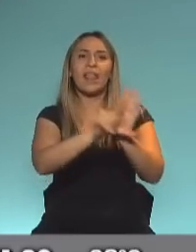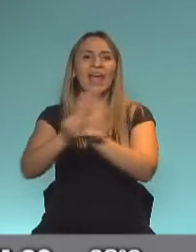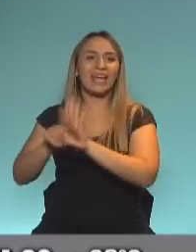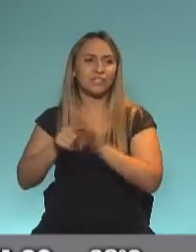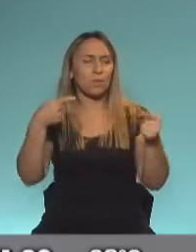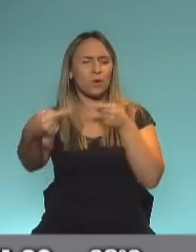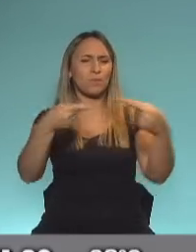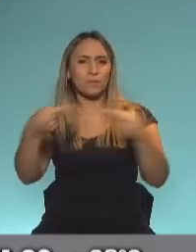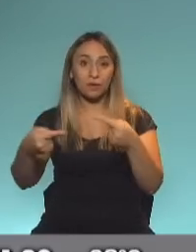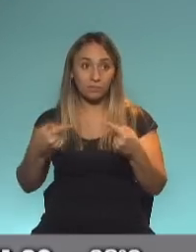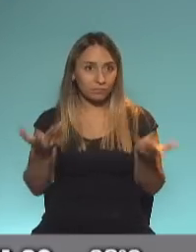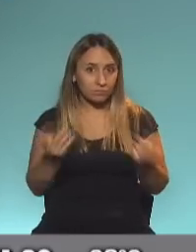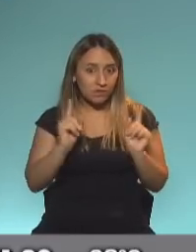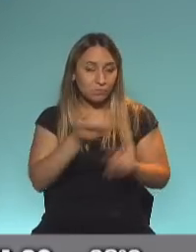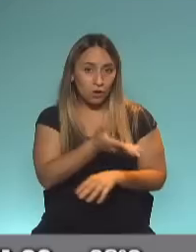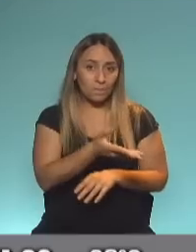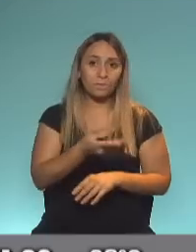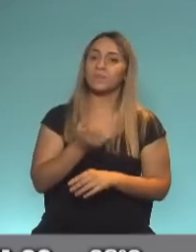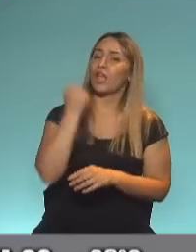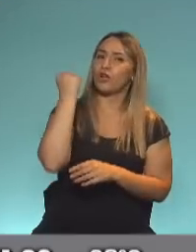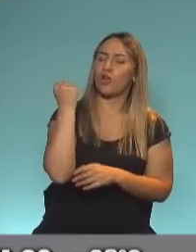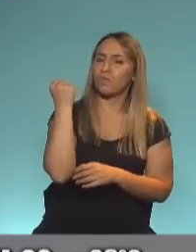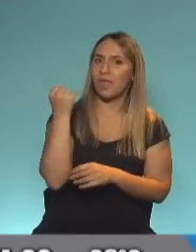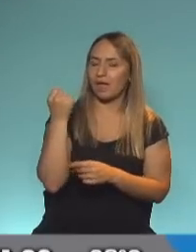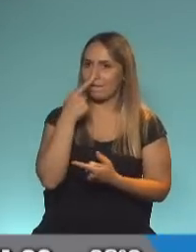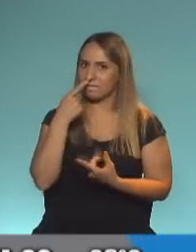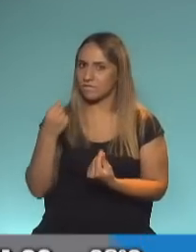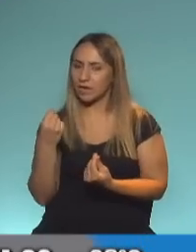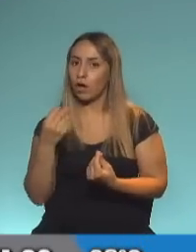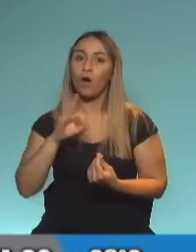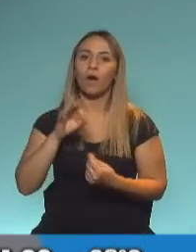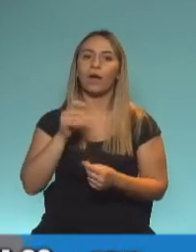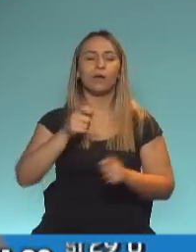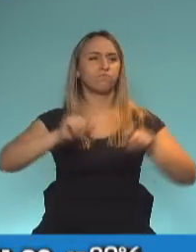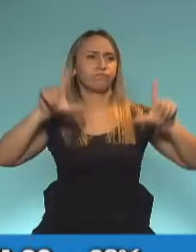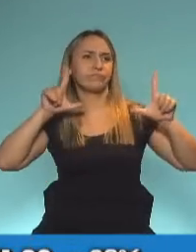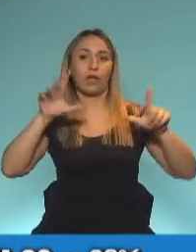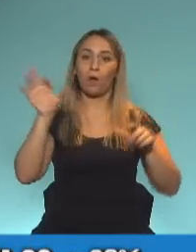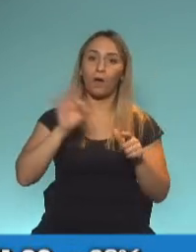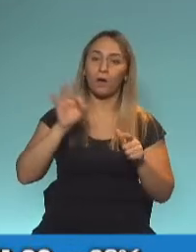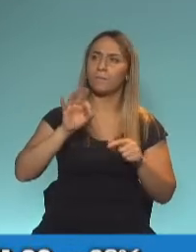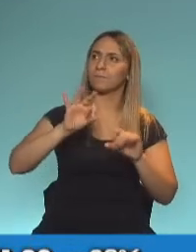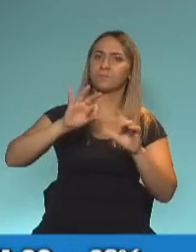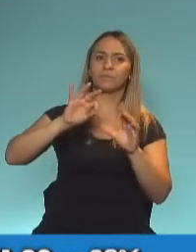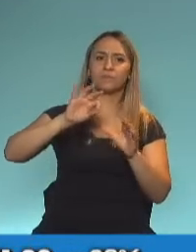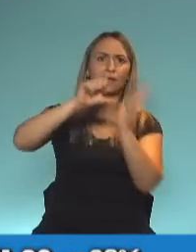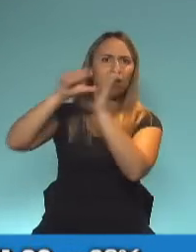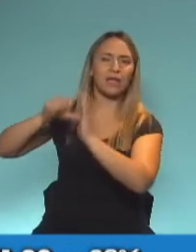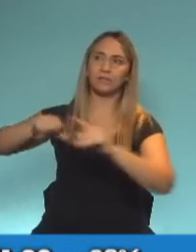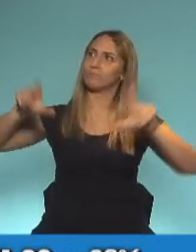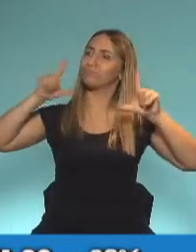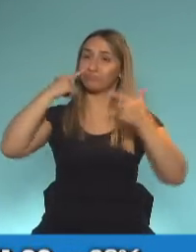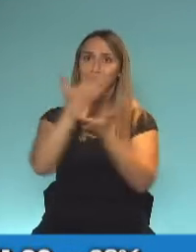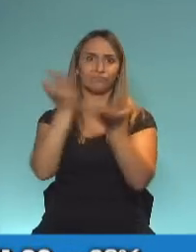intereses económicos y los intereses mediáticos y los intereses transnacionales hacen foco en